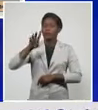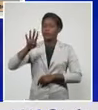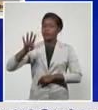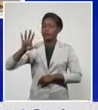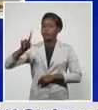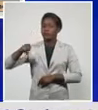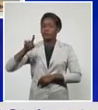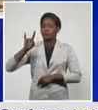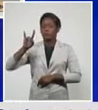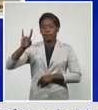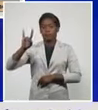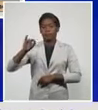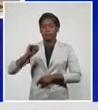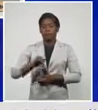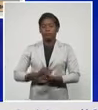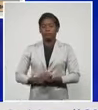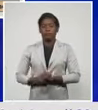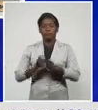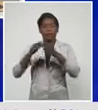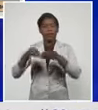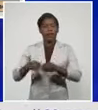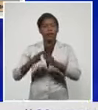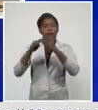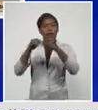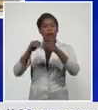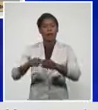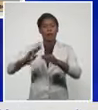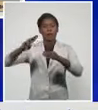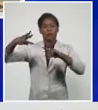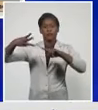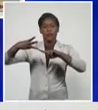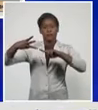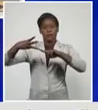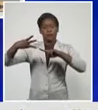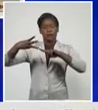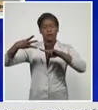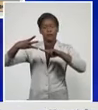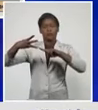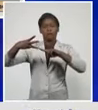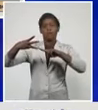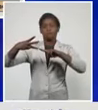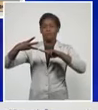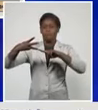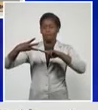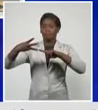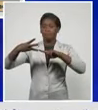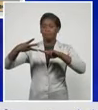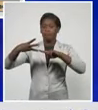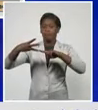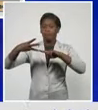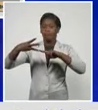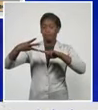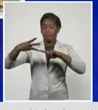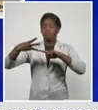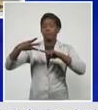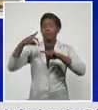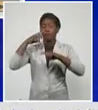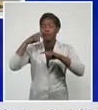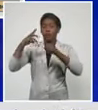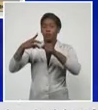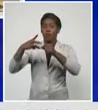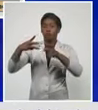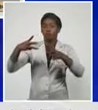145,9. Granma pasó a un tercer lugar, o sea, ha ido incrementando su tasa, que